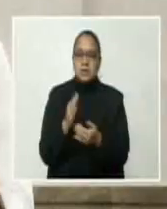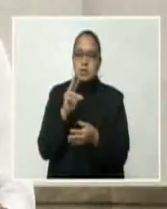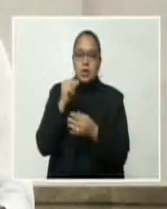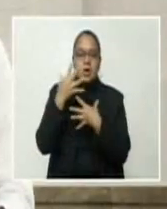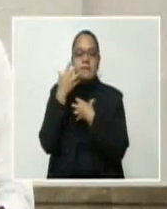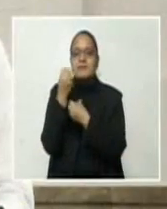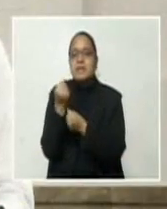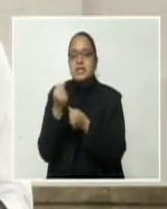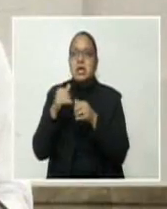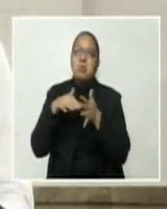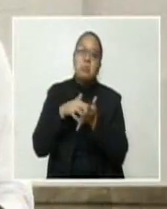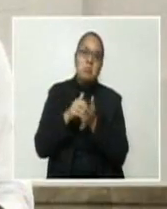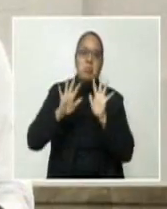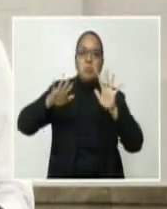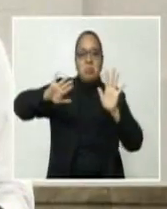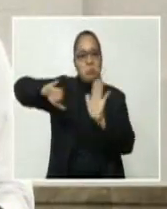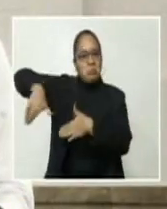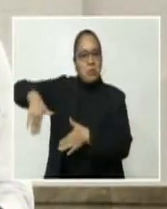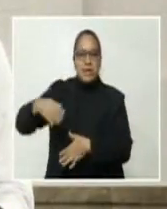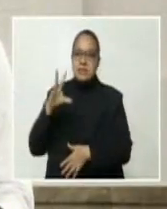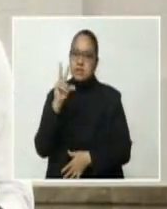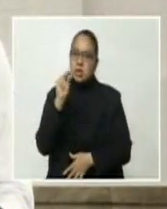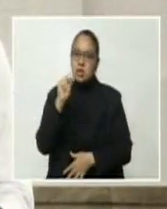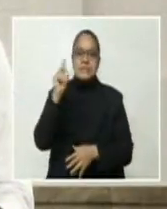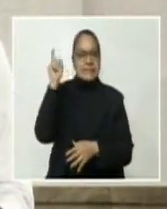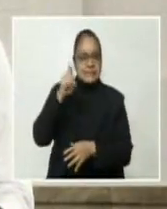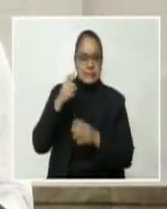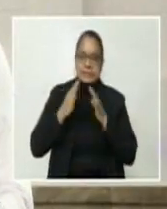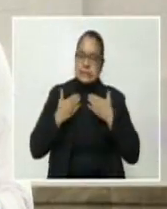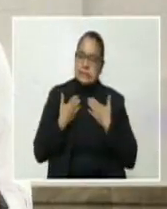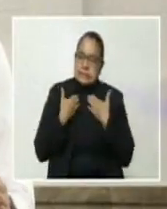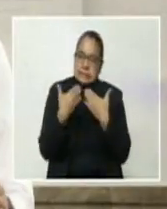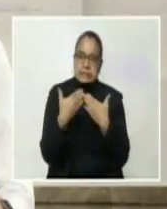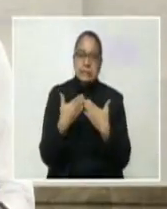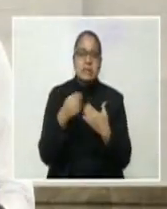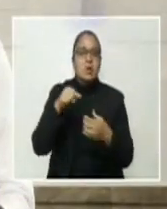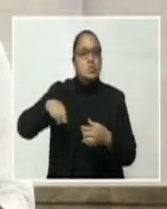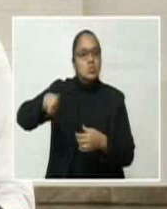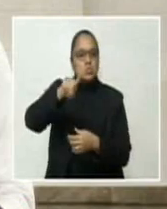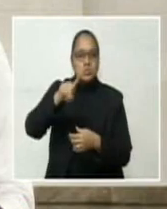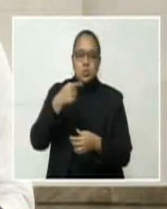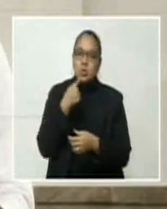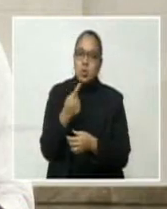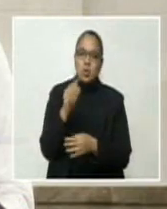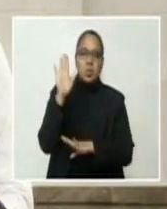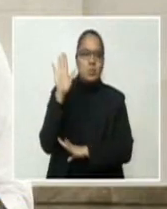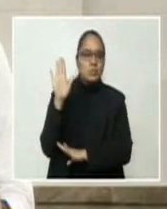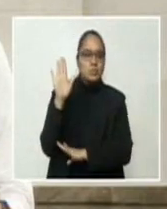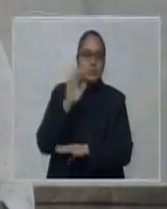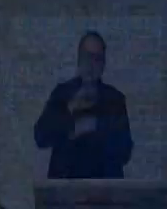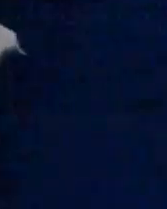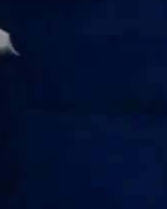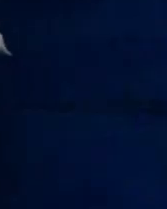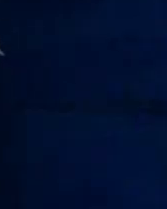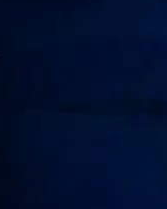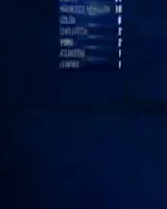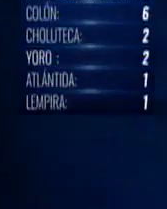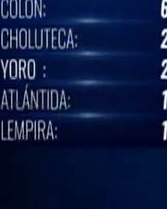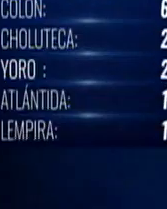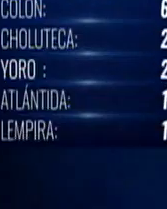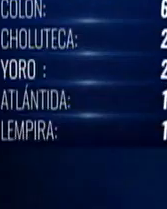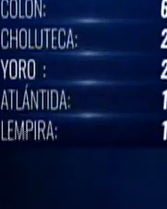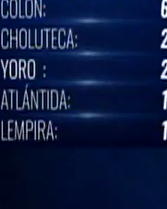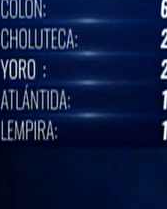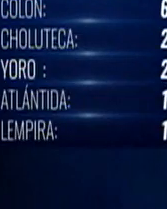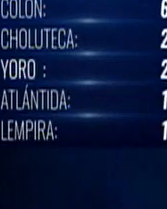Salud reporta 16 nuevos casos de coronavirus en una veloz expansión de la pandemia que sube a 52 los contagios